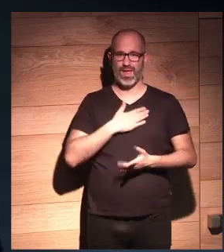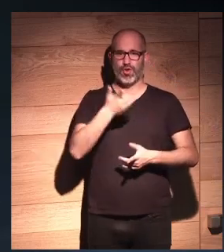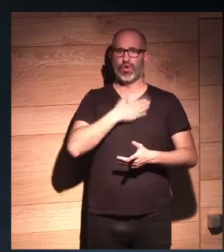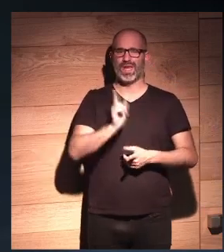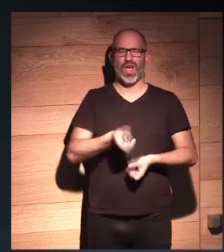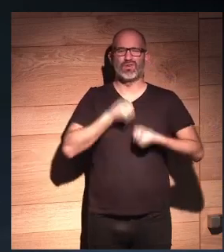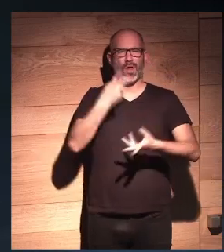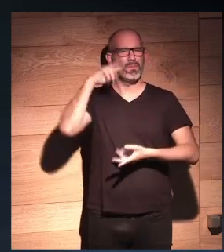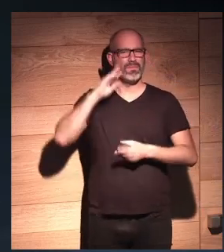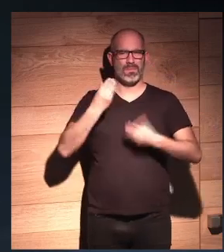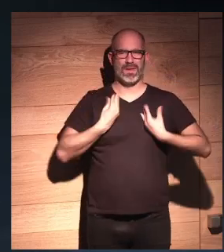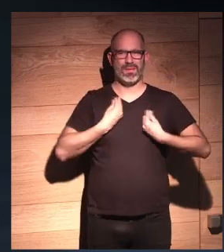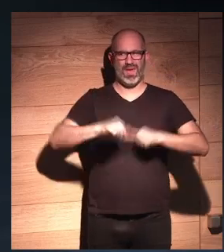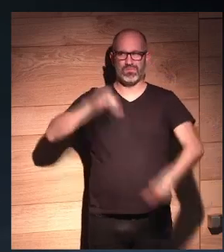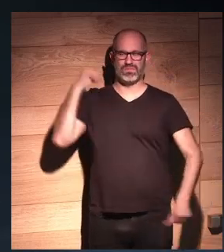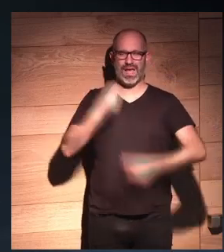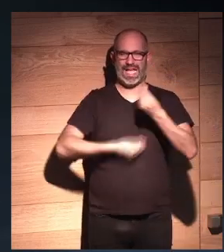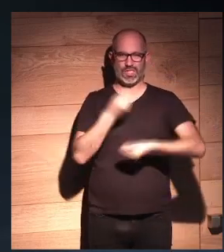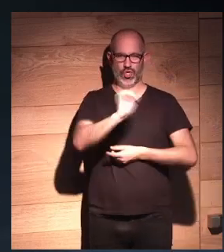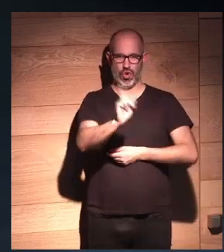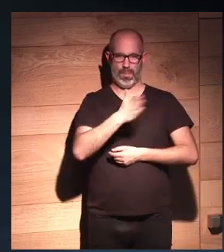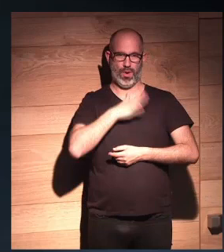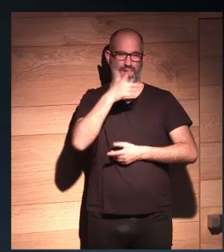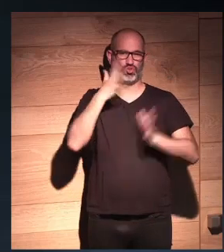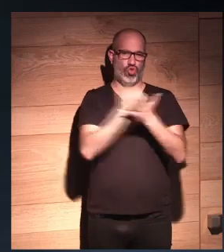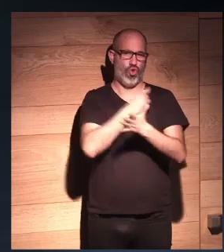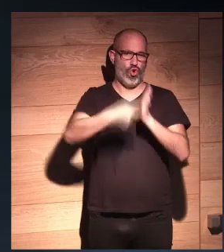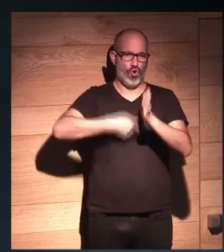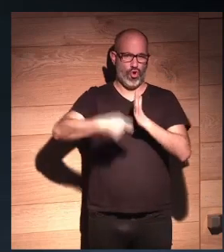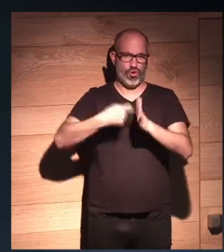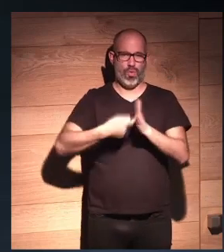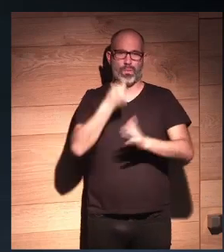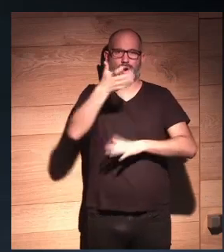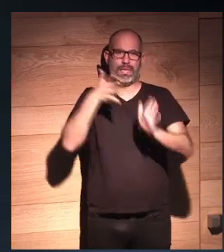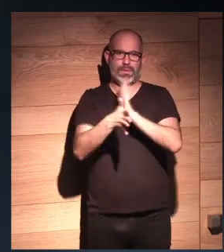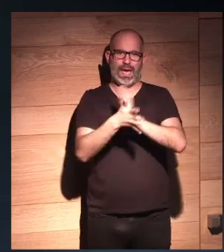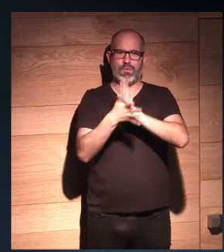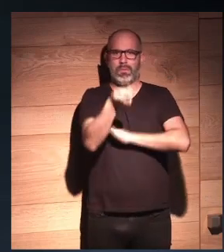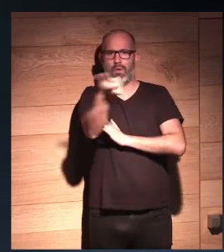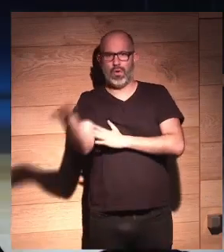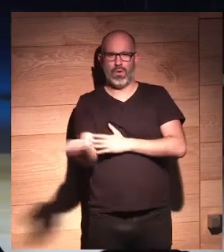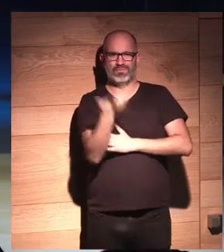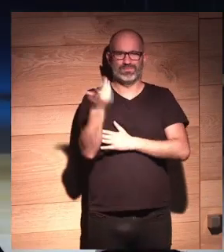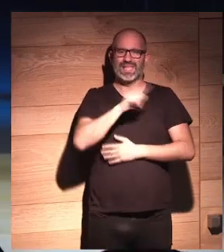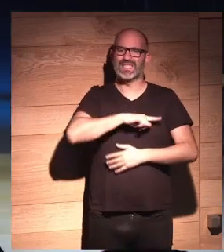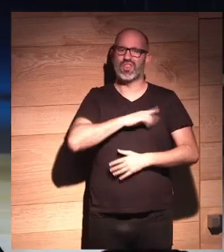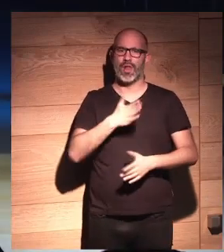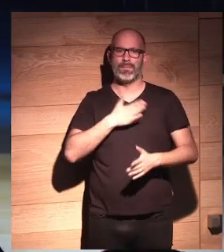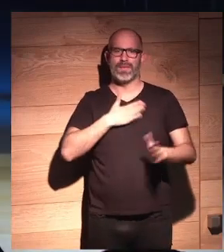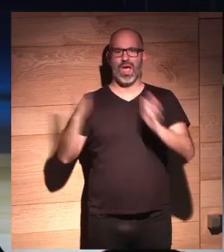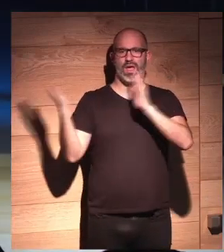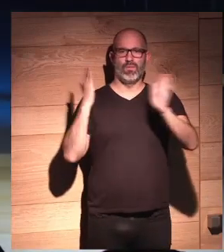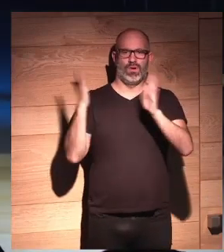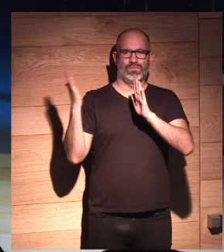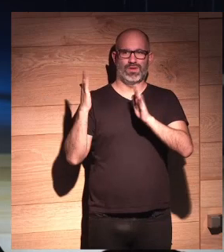hecho en mi vida, de los cortos, de cosas particulares, porque creo que es un rollo. Era un poco explicar un poco mis sensaciones en un